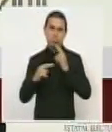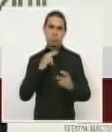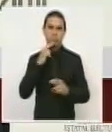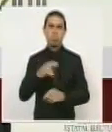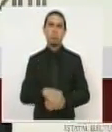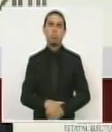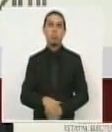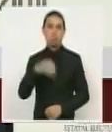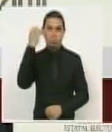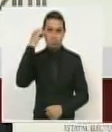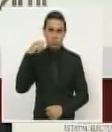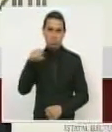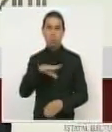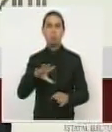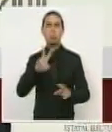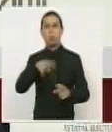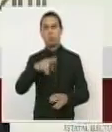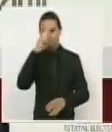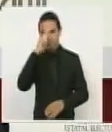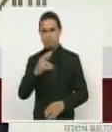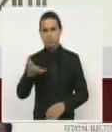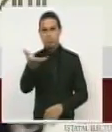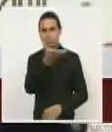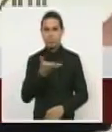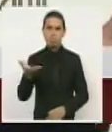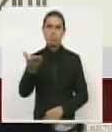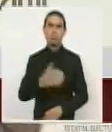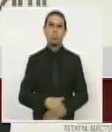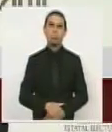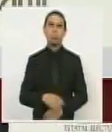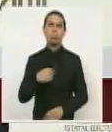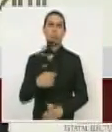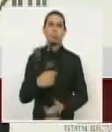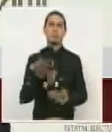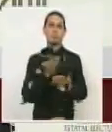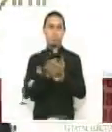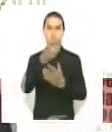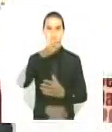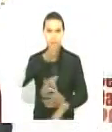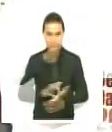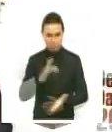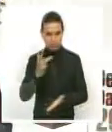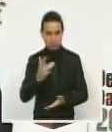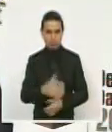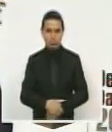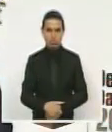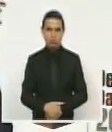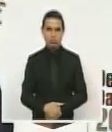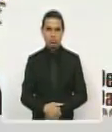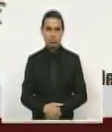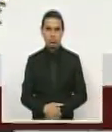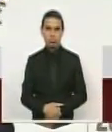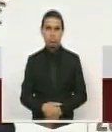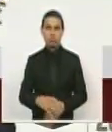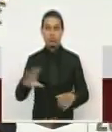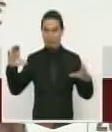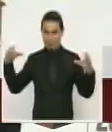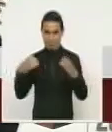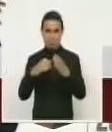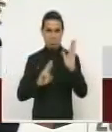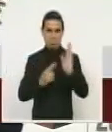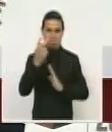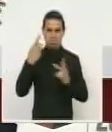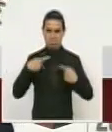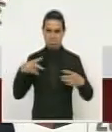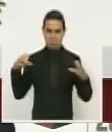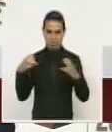señalado en medios nacionales pidió que el debate se enfocará en propuestas y no en deformaciones benjamín robles montoya candidato a gobernador por